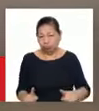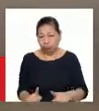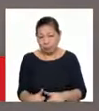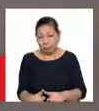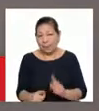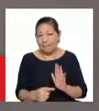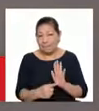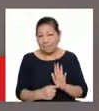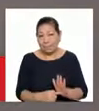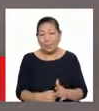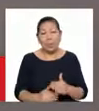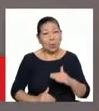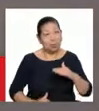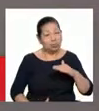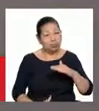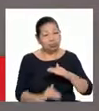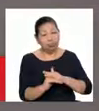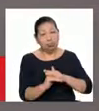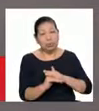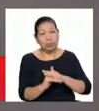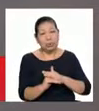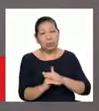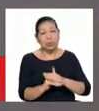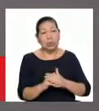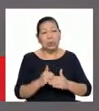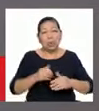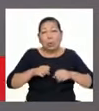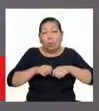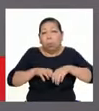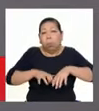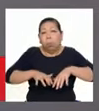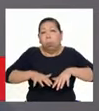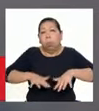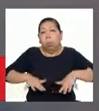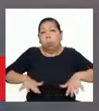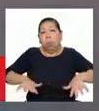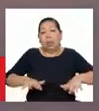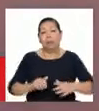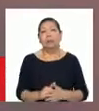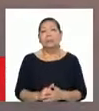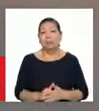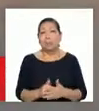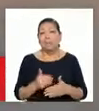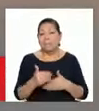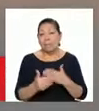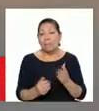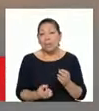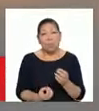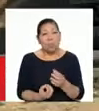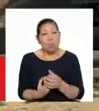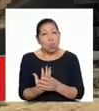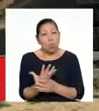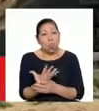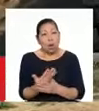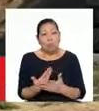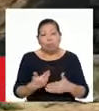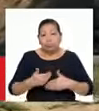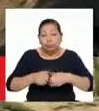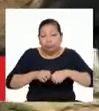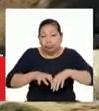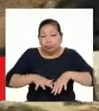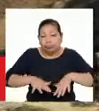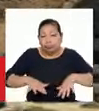llamas presentan alta intensidad y rápida propagación. Una extensa columna de humo se ha